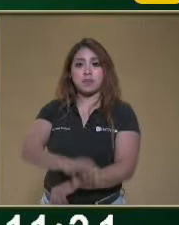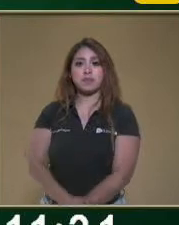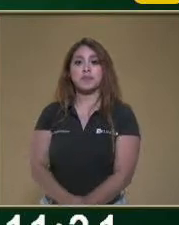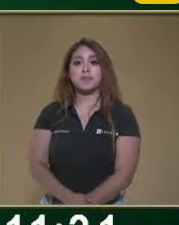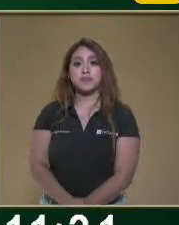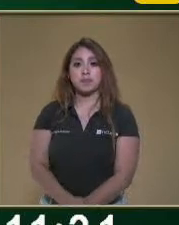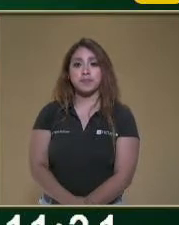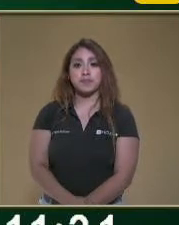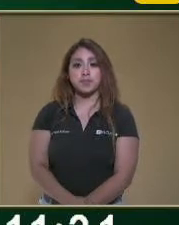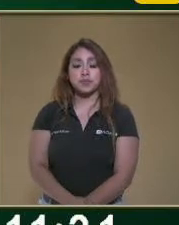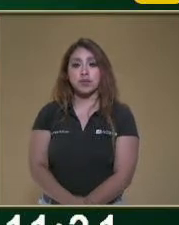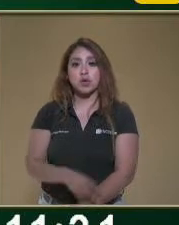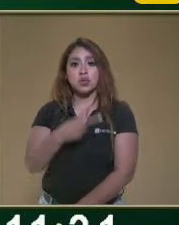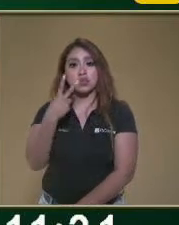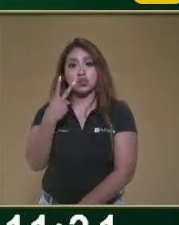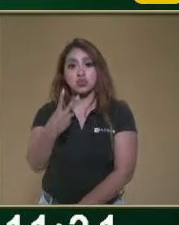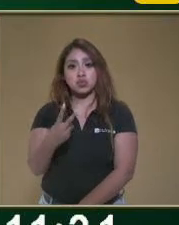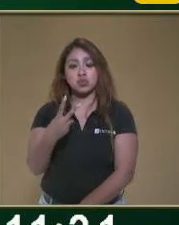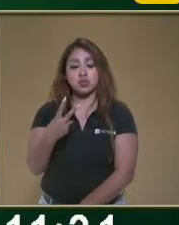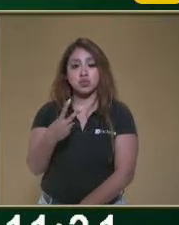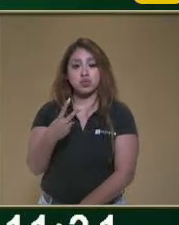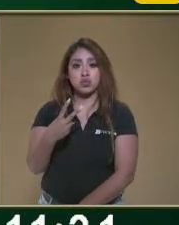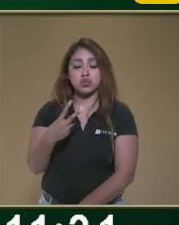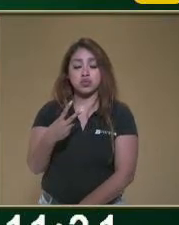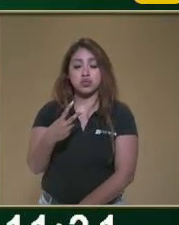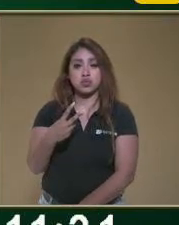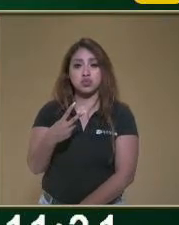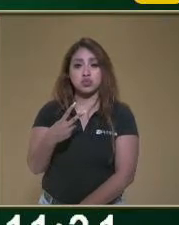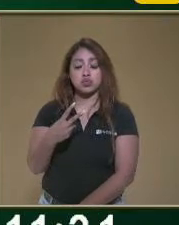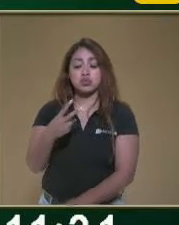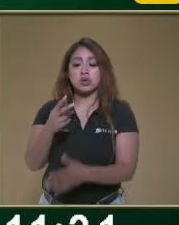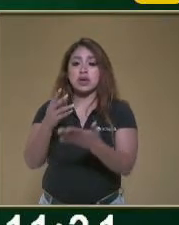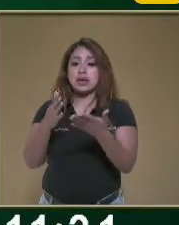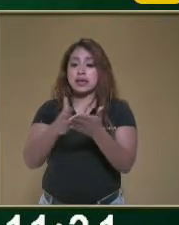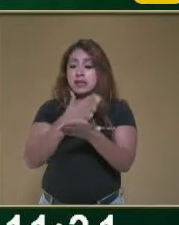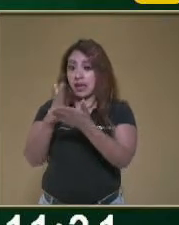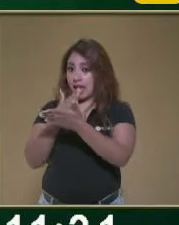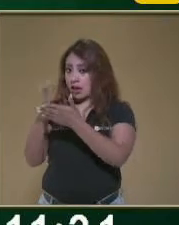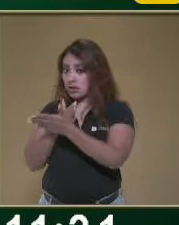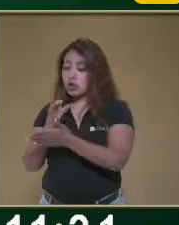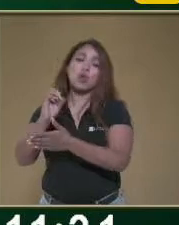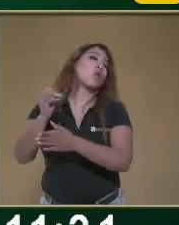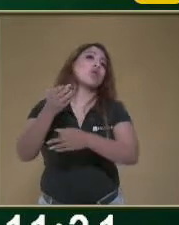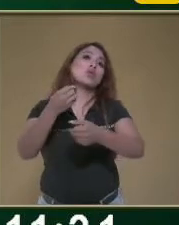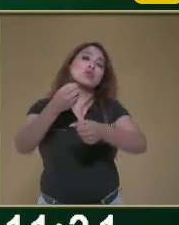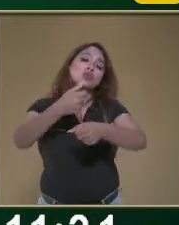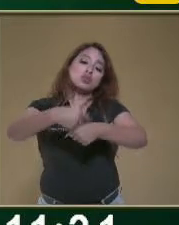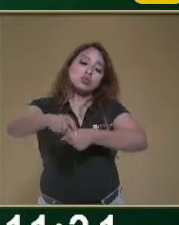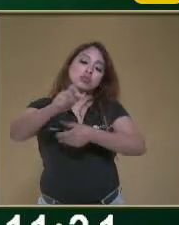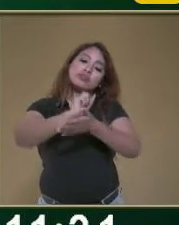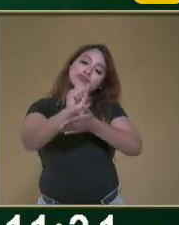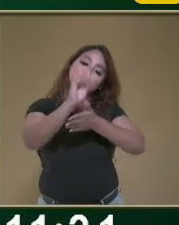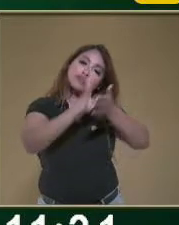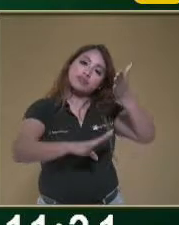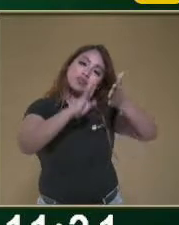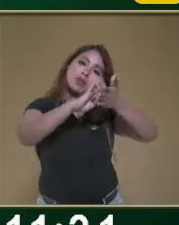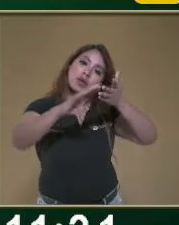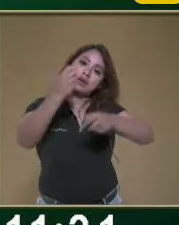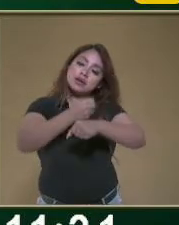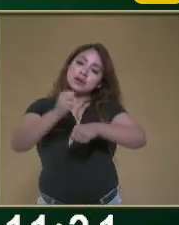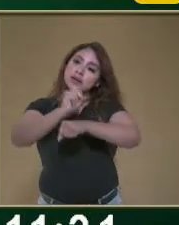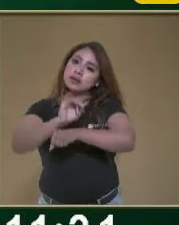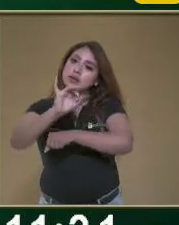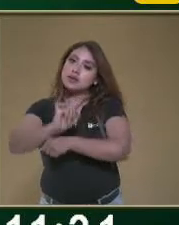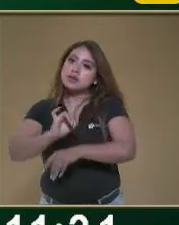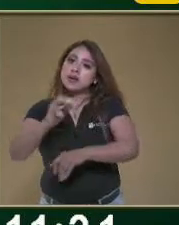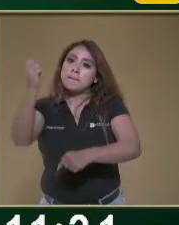Estas dos maneras, tanto el diario del alumno y el semanario, te permiten a ti practicar la escritura y el semanario,